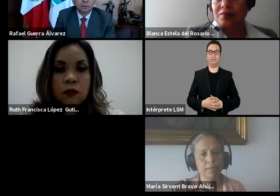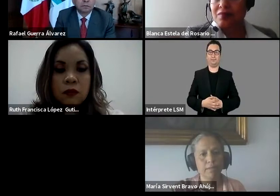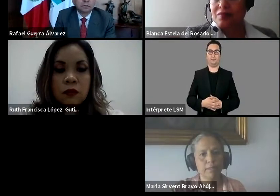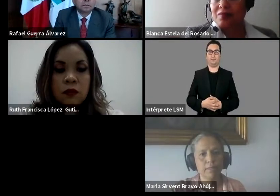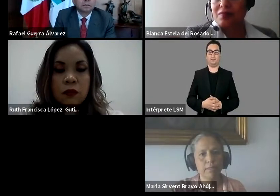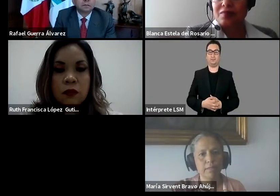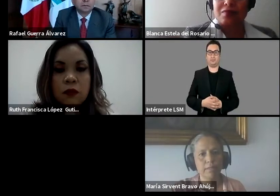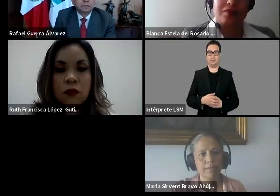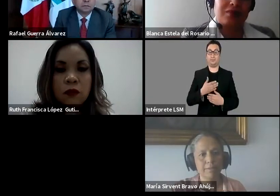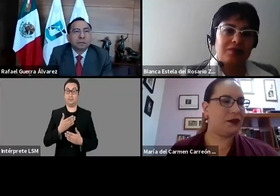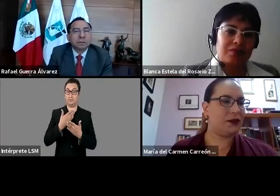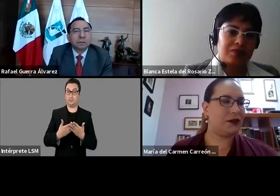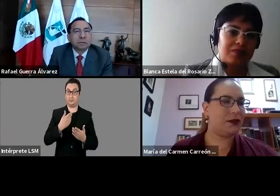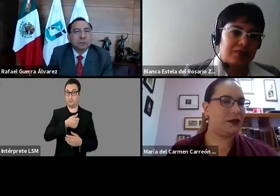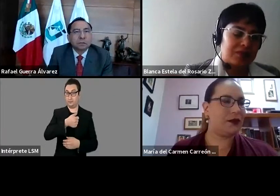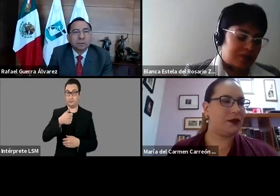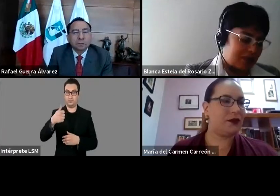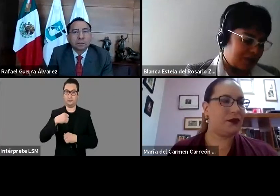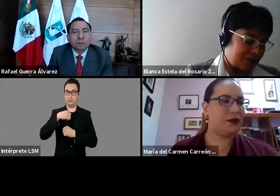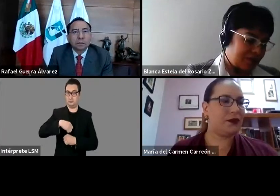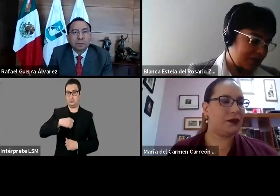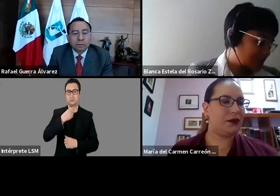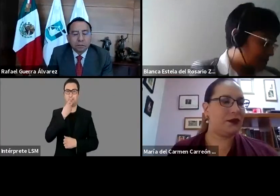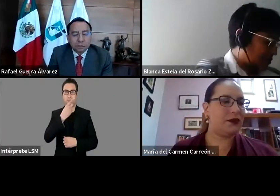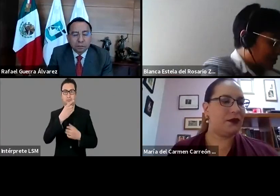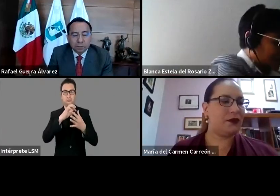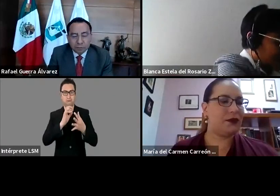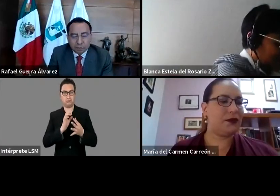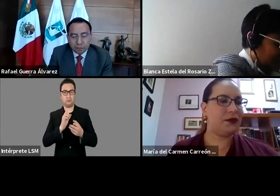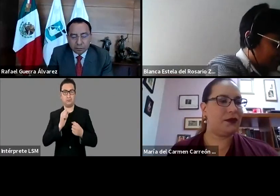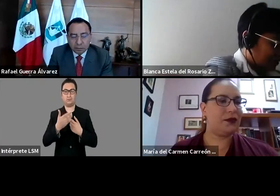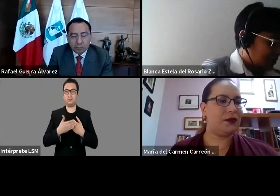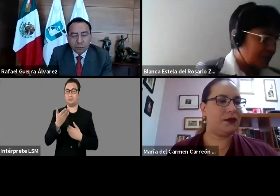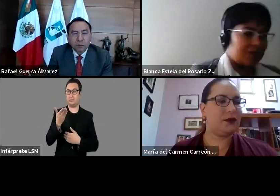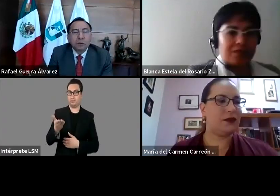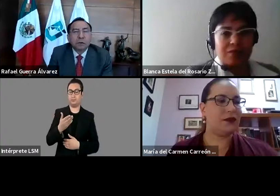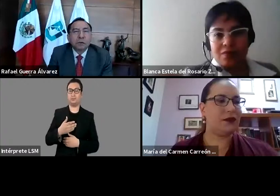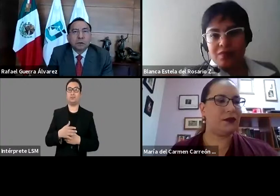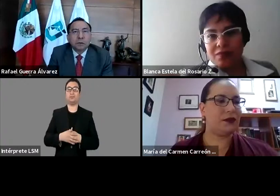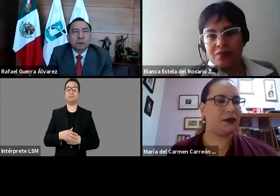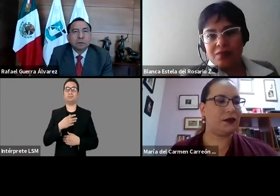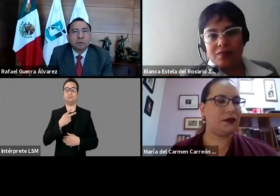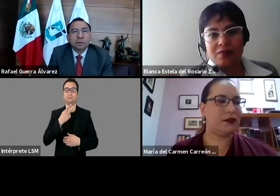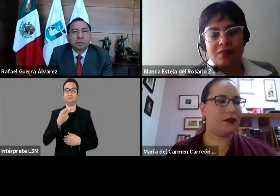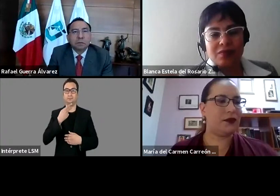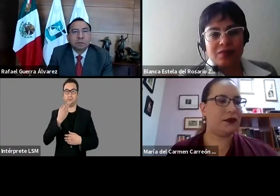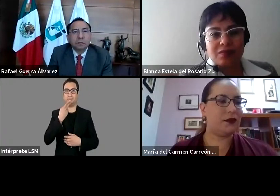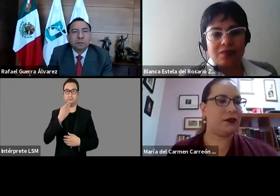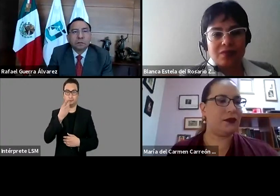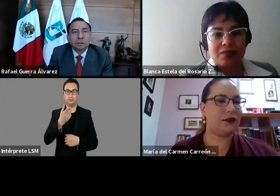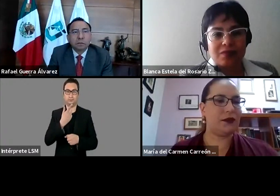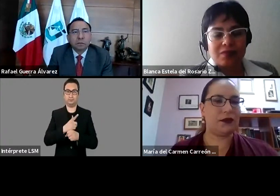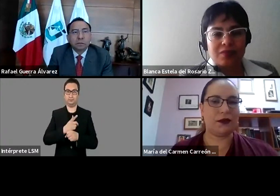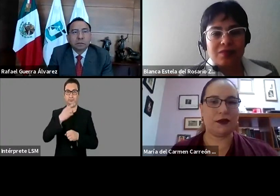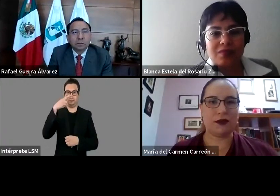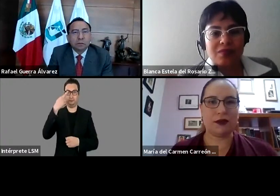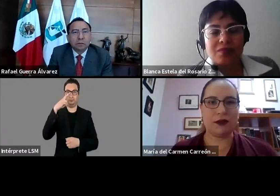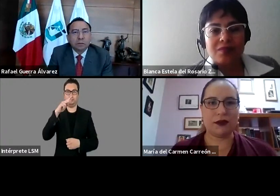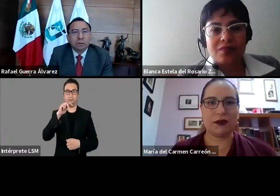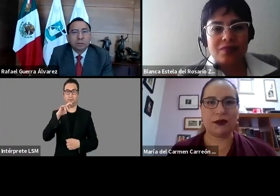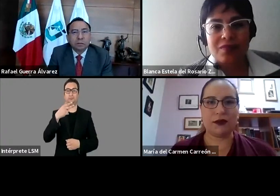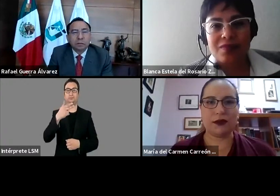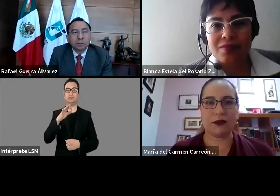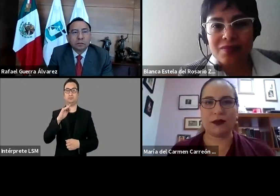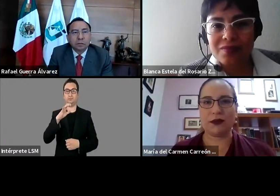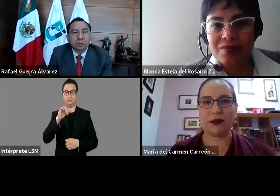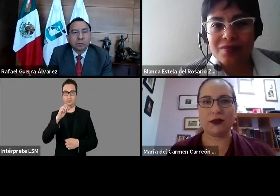los mensajes de nuestras autoridades, cedemos en este momento el uso de la palabra a la licenciada Ruth Francisca López Gutiérrez, directora